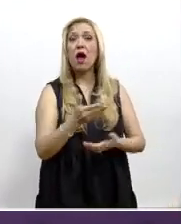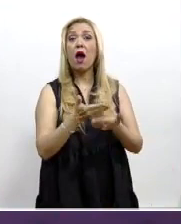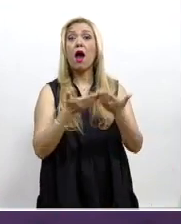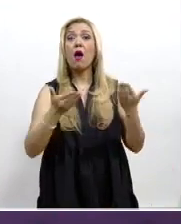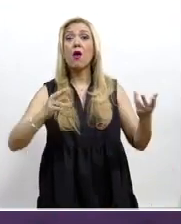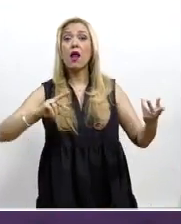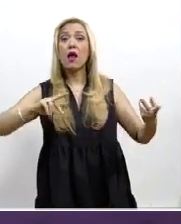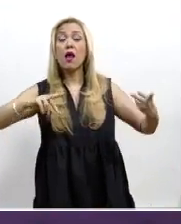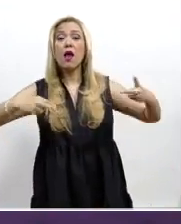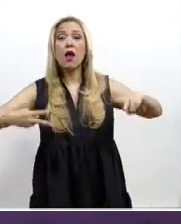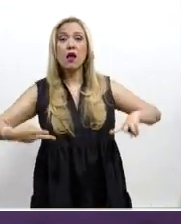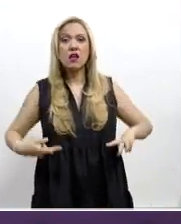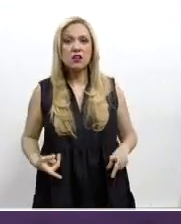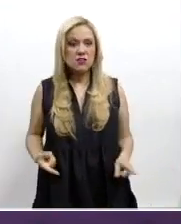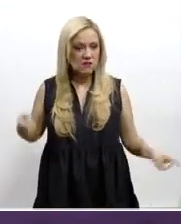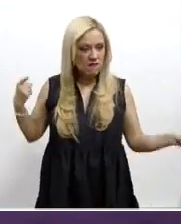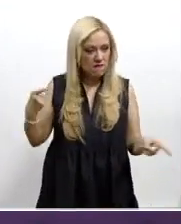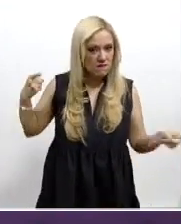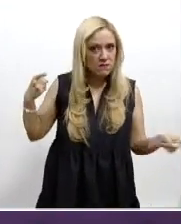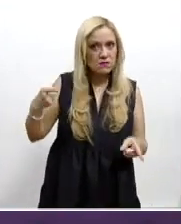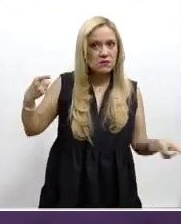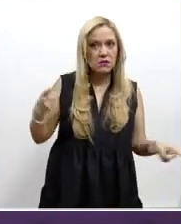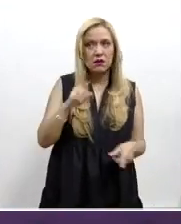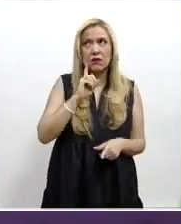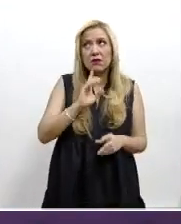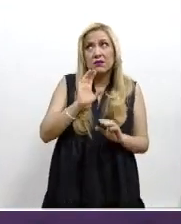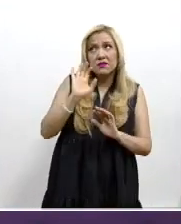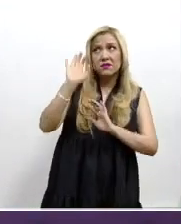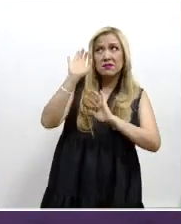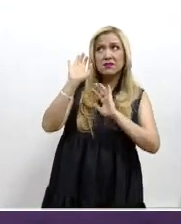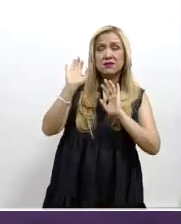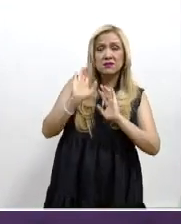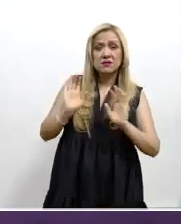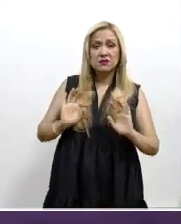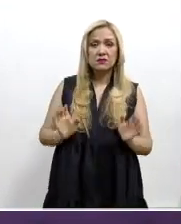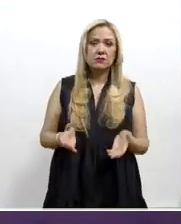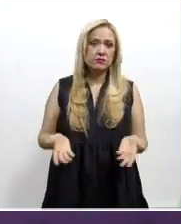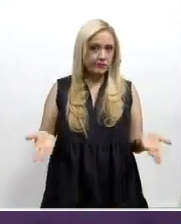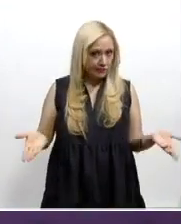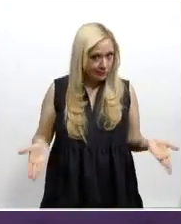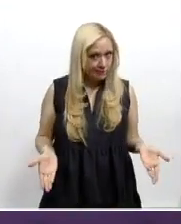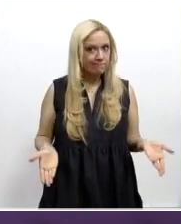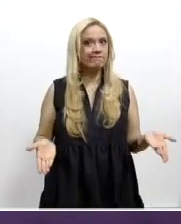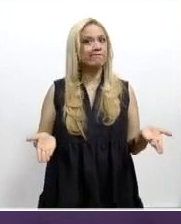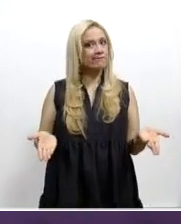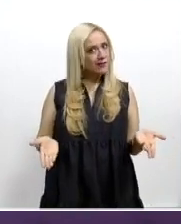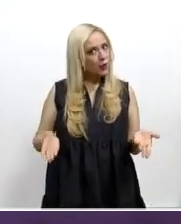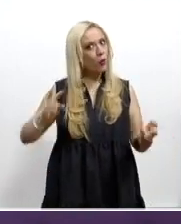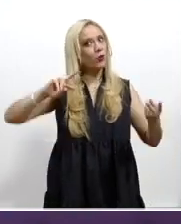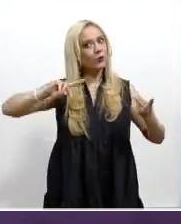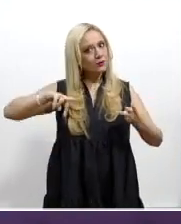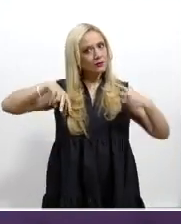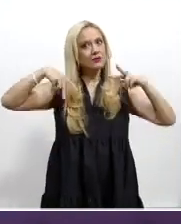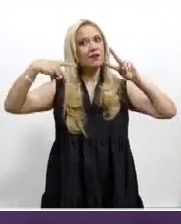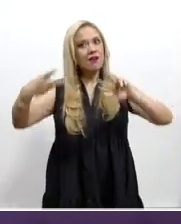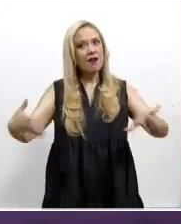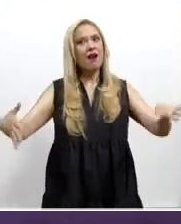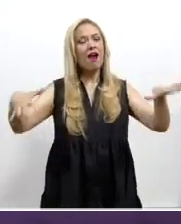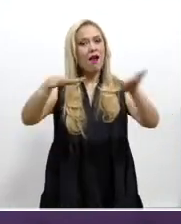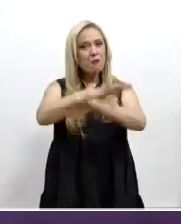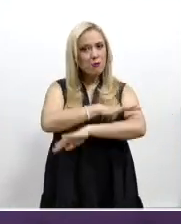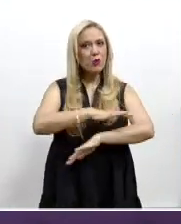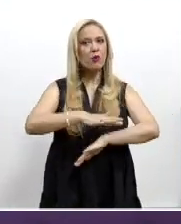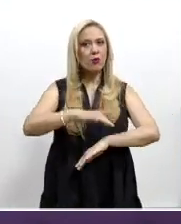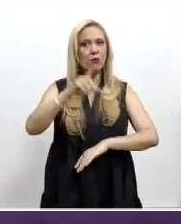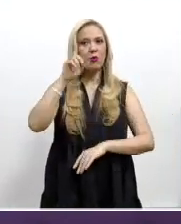de la violencia física a la psicológica, ¿no? Exacto, por eso yo hablo de que entendamos cómo se adaptan las formas de